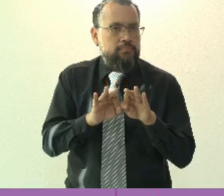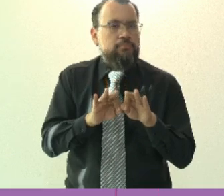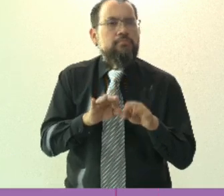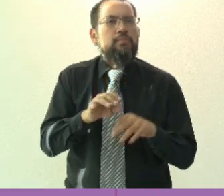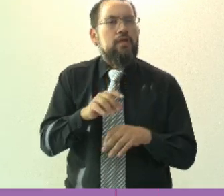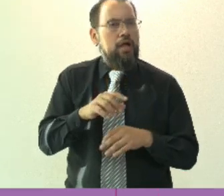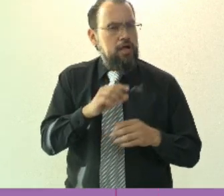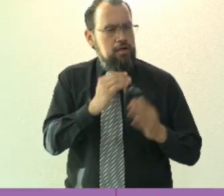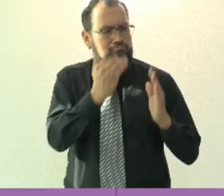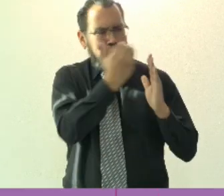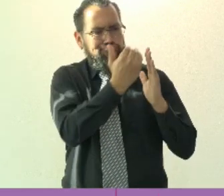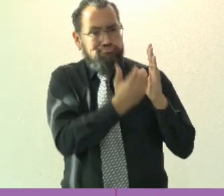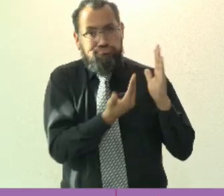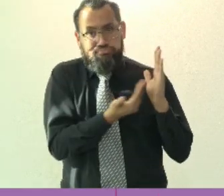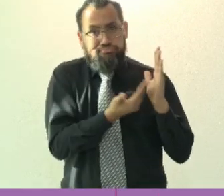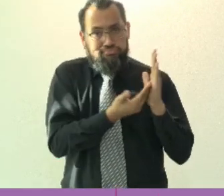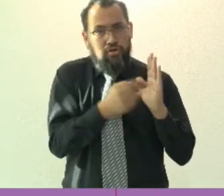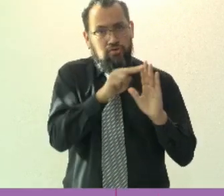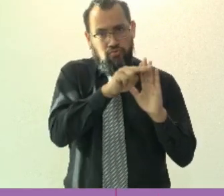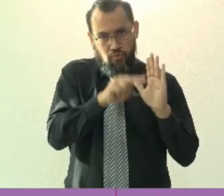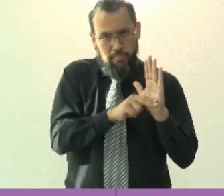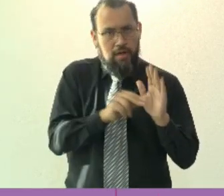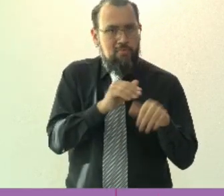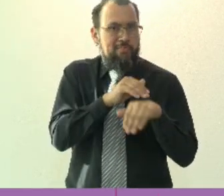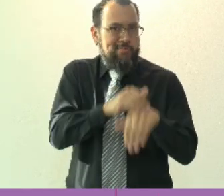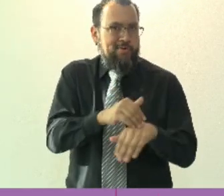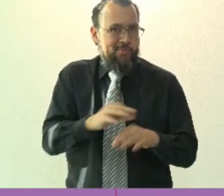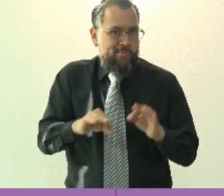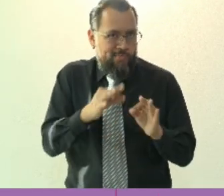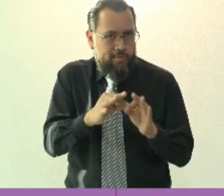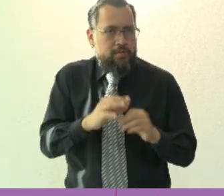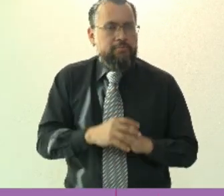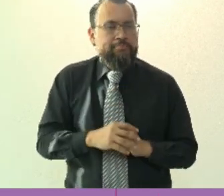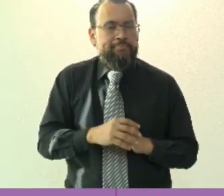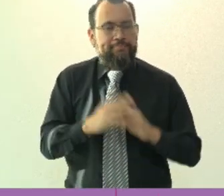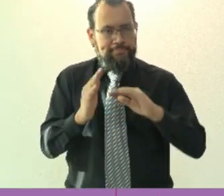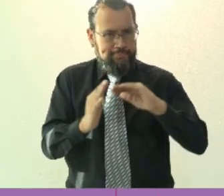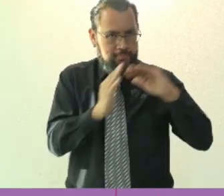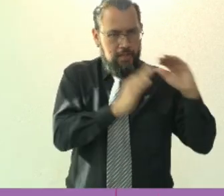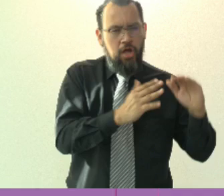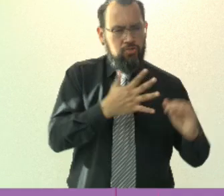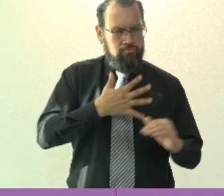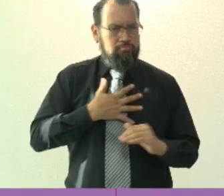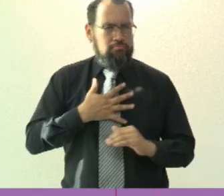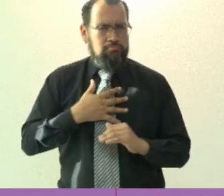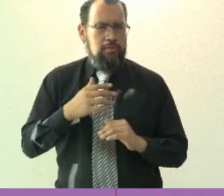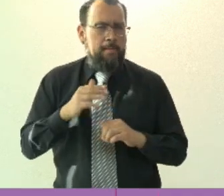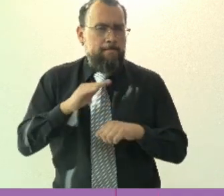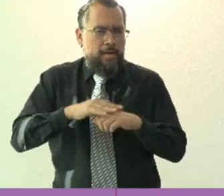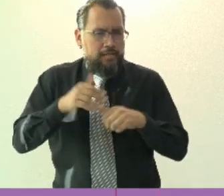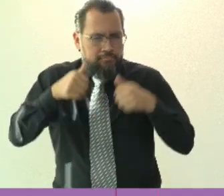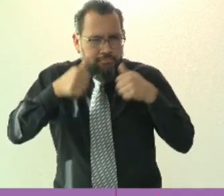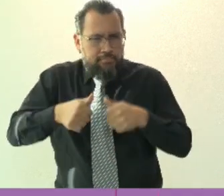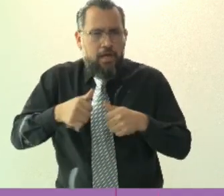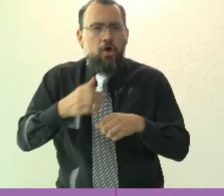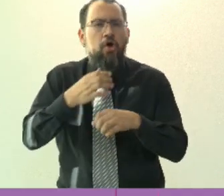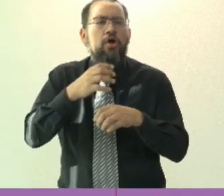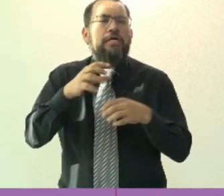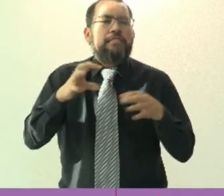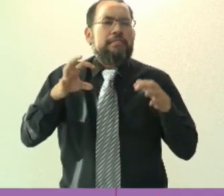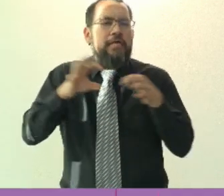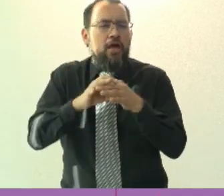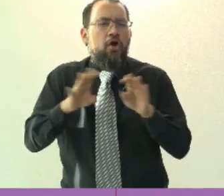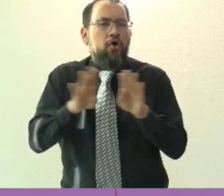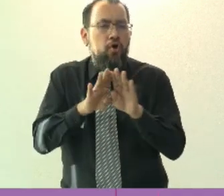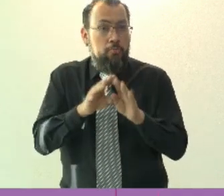del cumplimiento normativo. Pero me quiero concentrar en lo otro, en lo que es más mío, la parte del componente democrático de la rendición